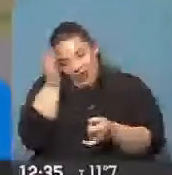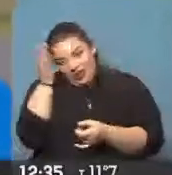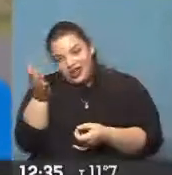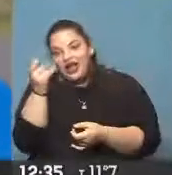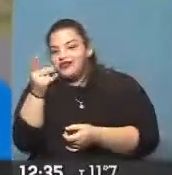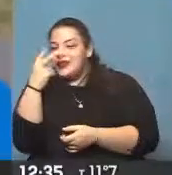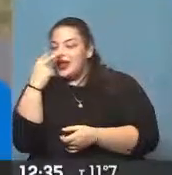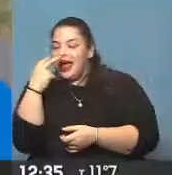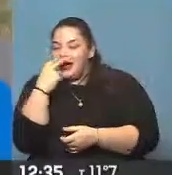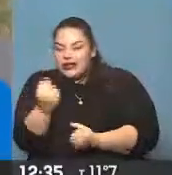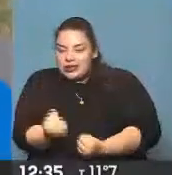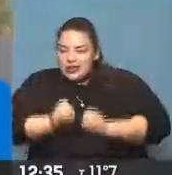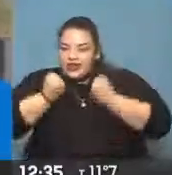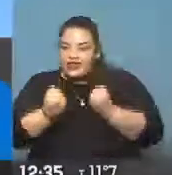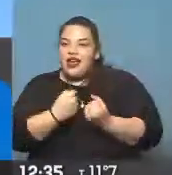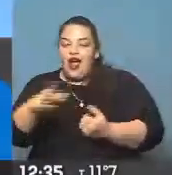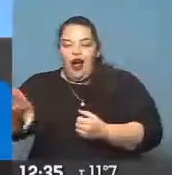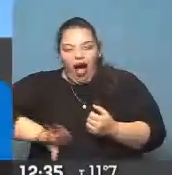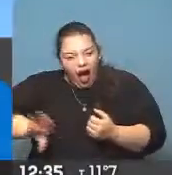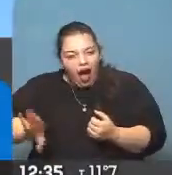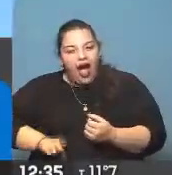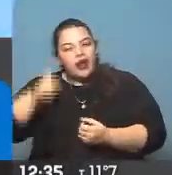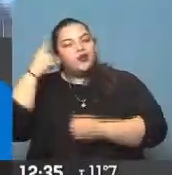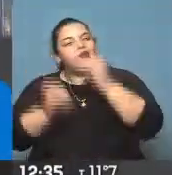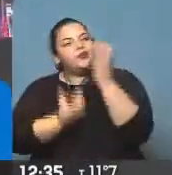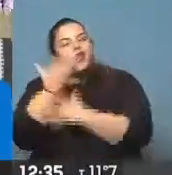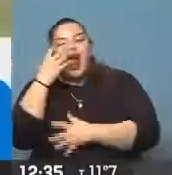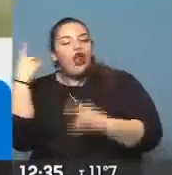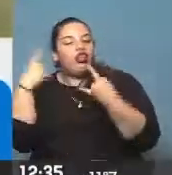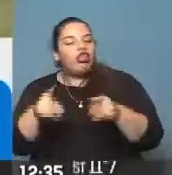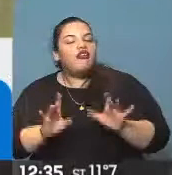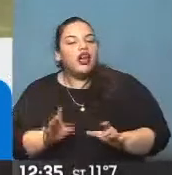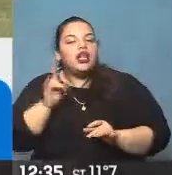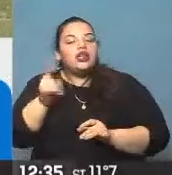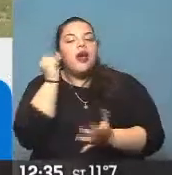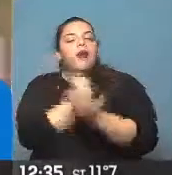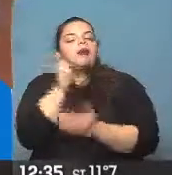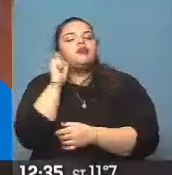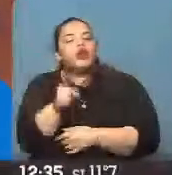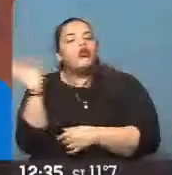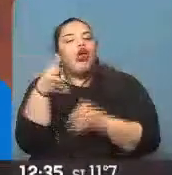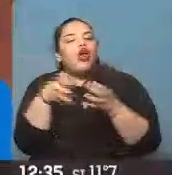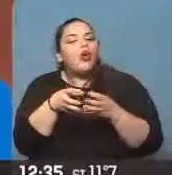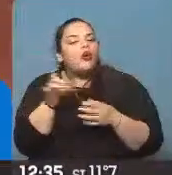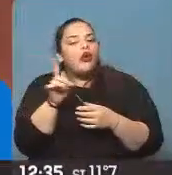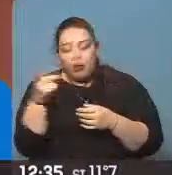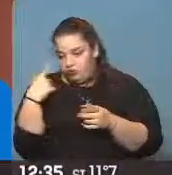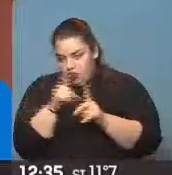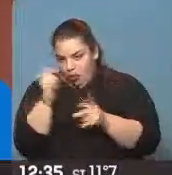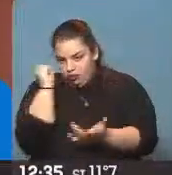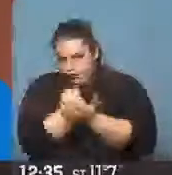mucha energía con ganas de hacer con ganas de hacer algo distinto no es tuyo es de todo el grupo no ellos